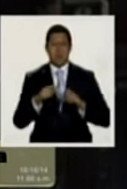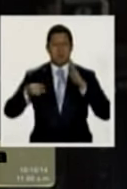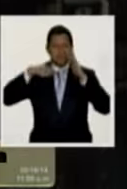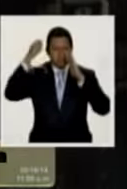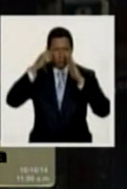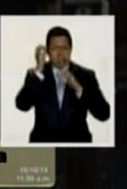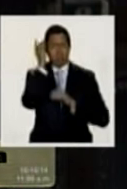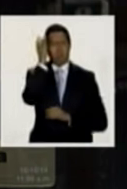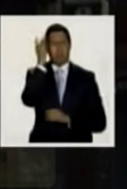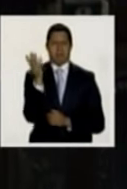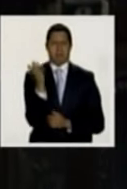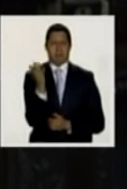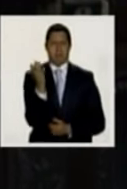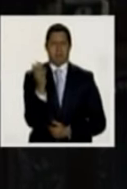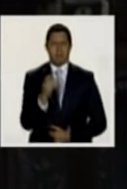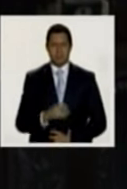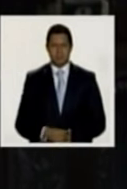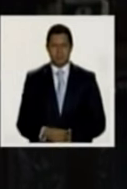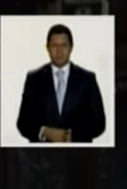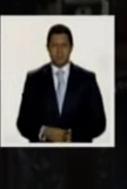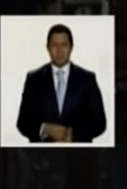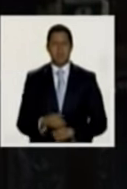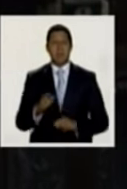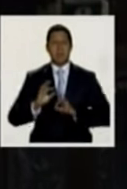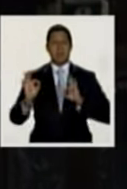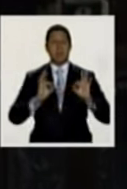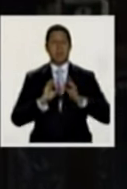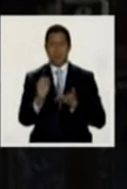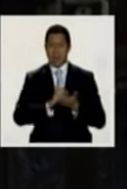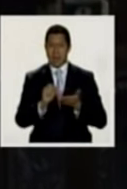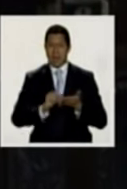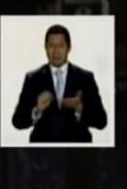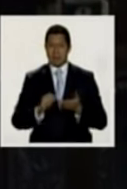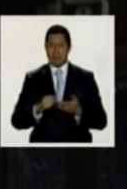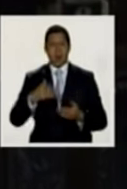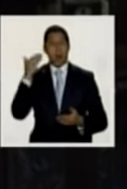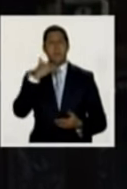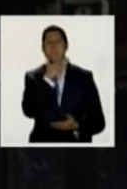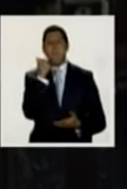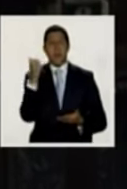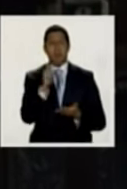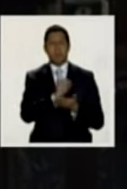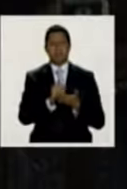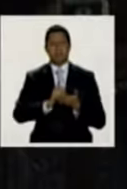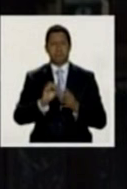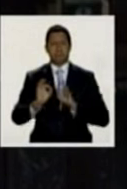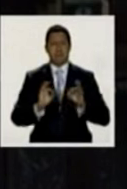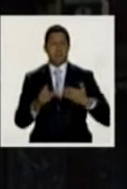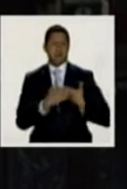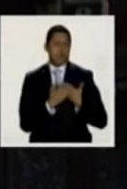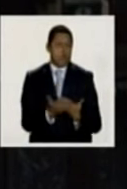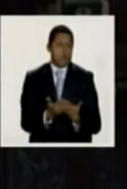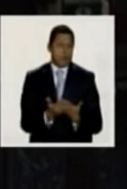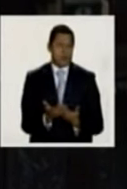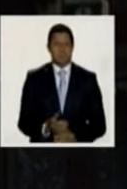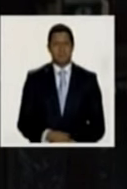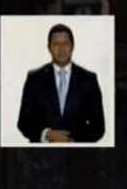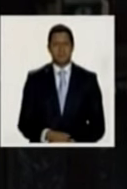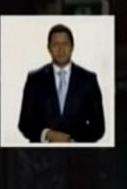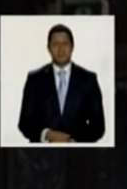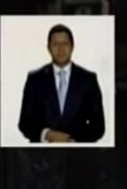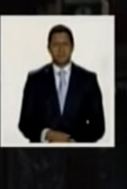cineasta, era dramaturgo, algunos dicen que era mejor dramaturgo que novelista,